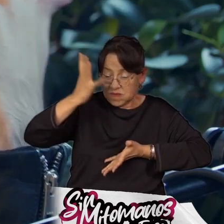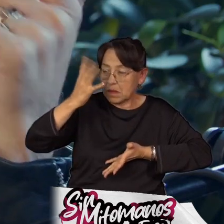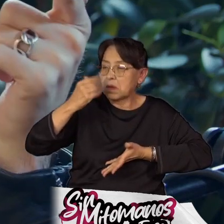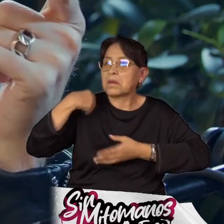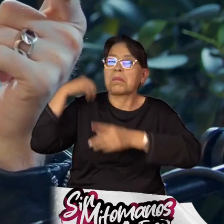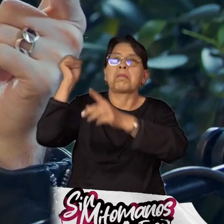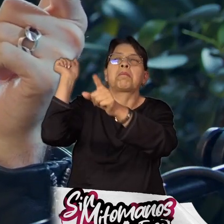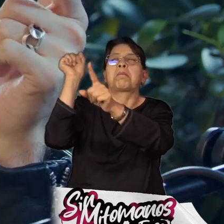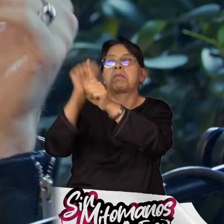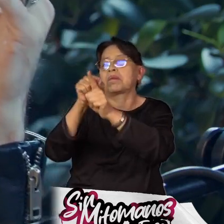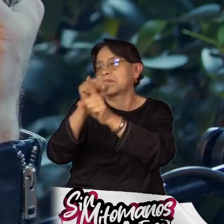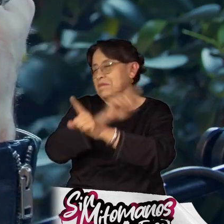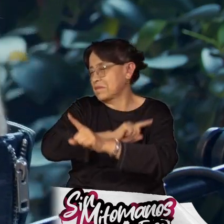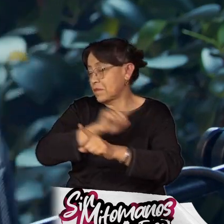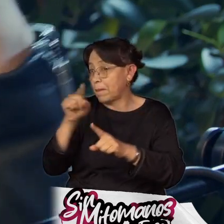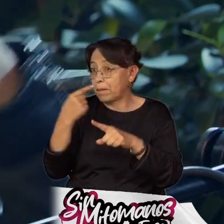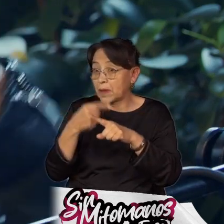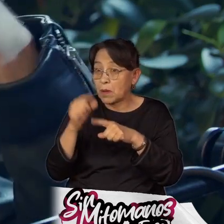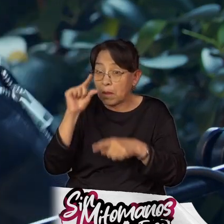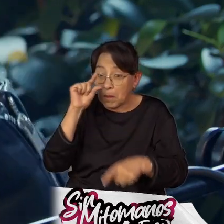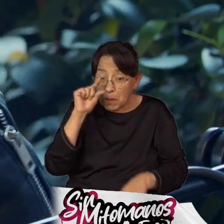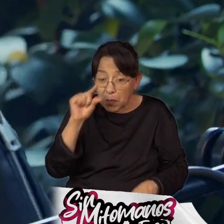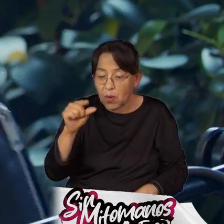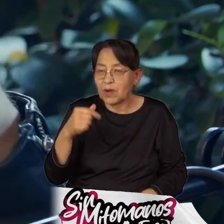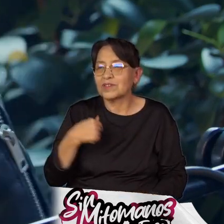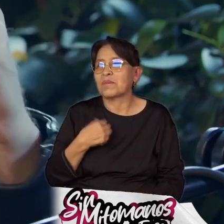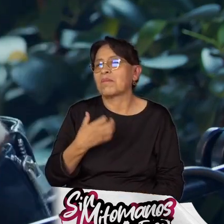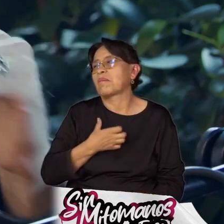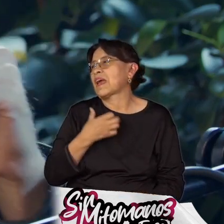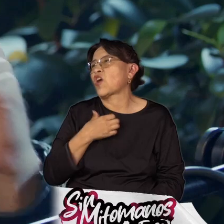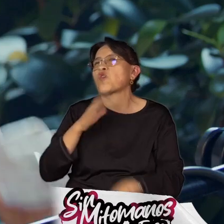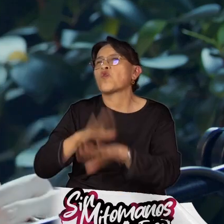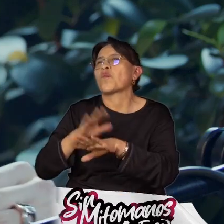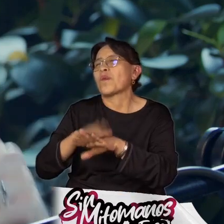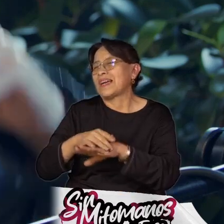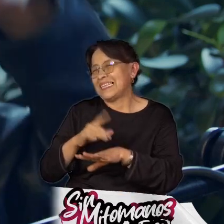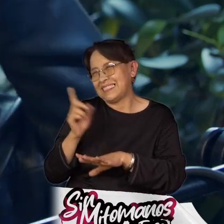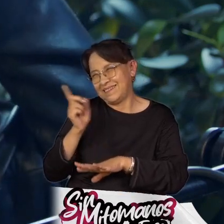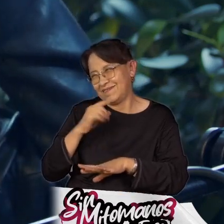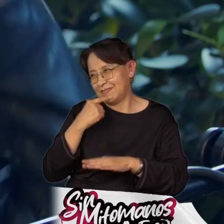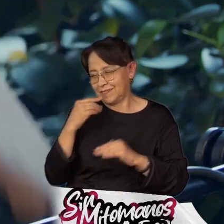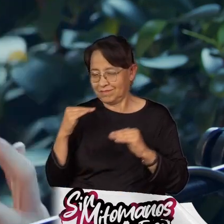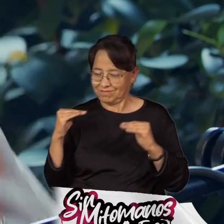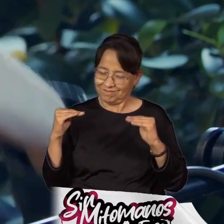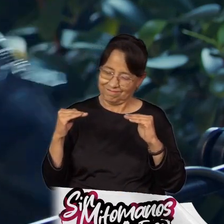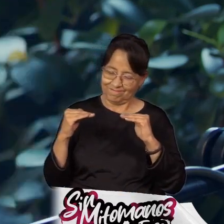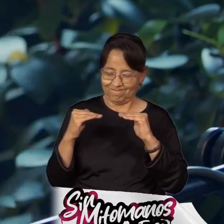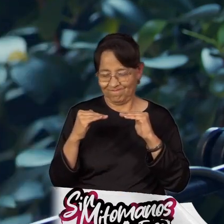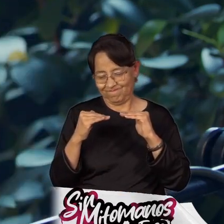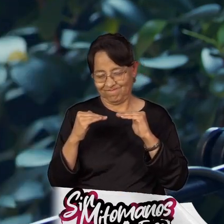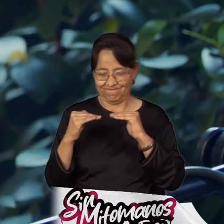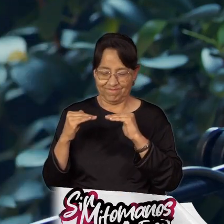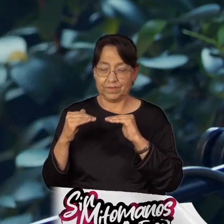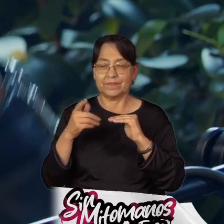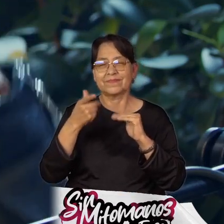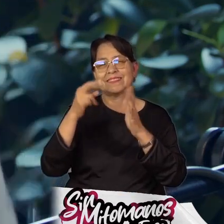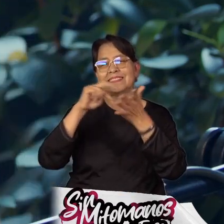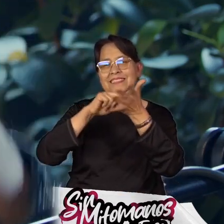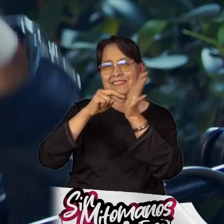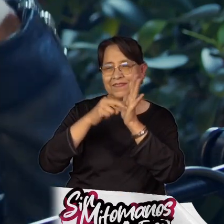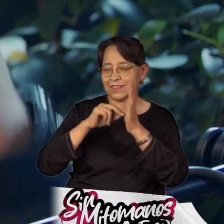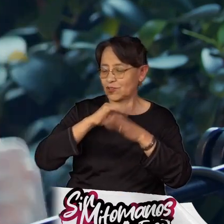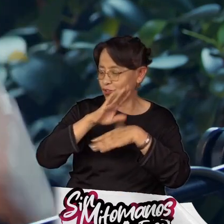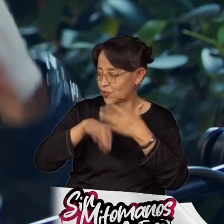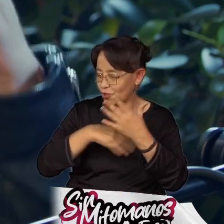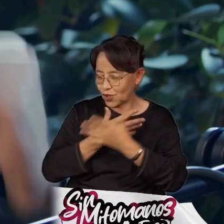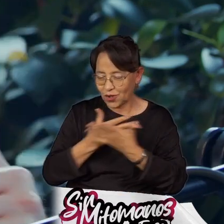para que reniegue de tu nombre, ¿no? Yo creo que ese es el equilibrio que el Señor está demandando de nosotros, que cuando tenga o no tenga, en